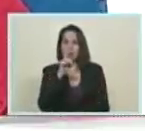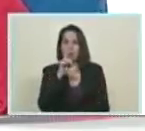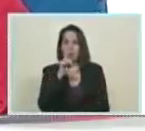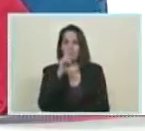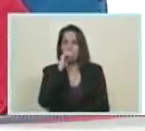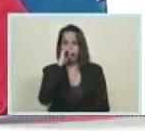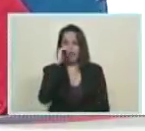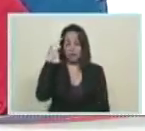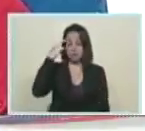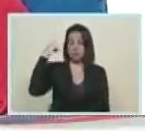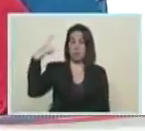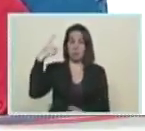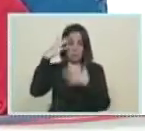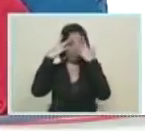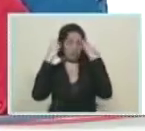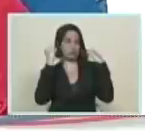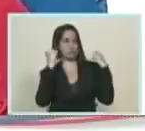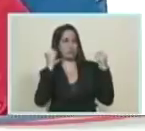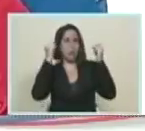los sabiondos.